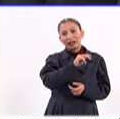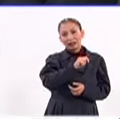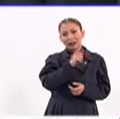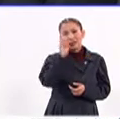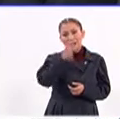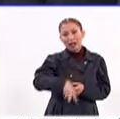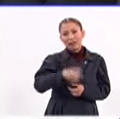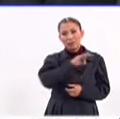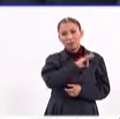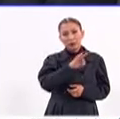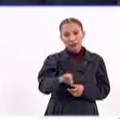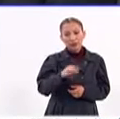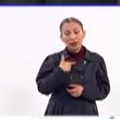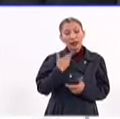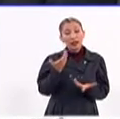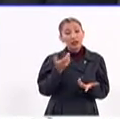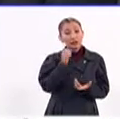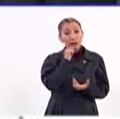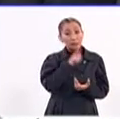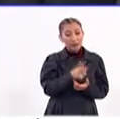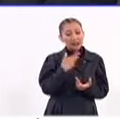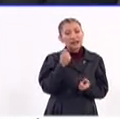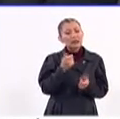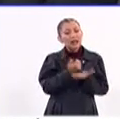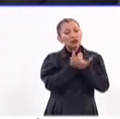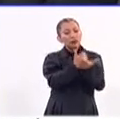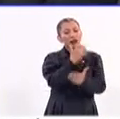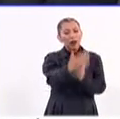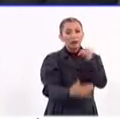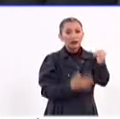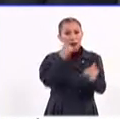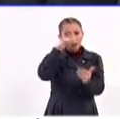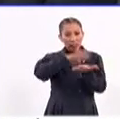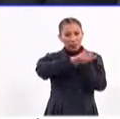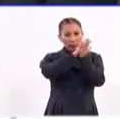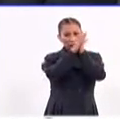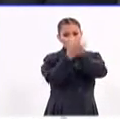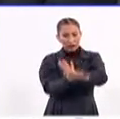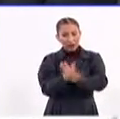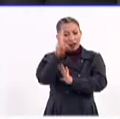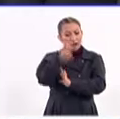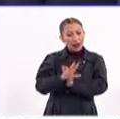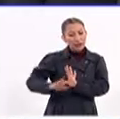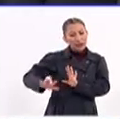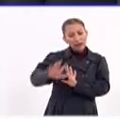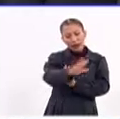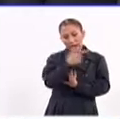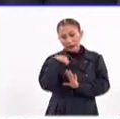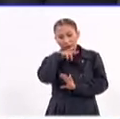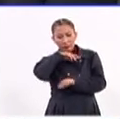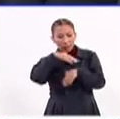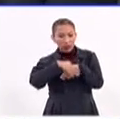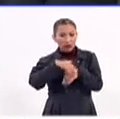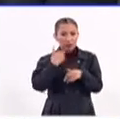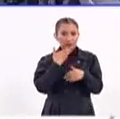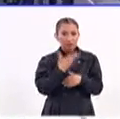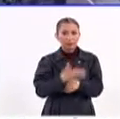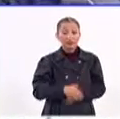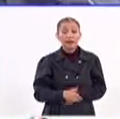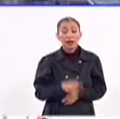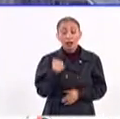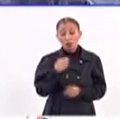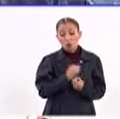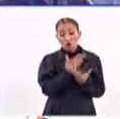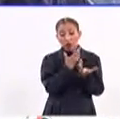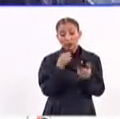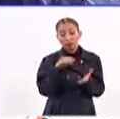las realidades posibles, que al final es lo que permite avanzar para transformar la realidad más concreta, inmediata y plausible. El